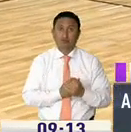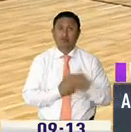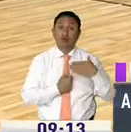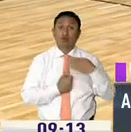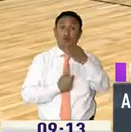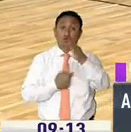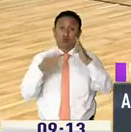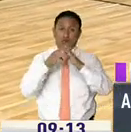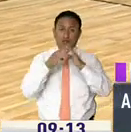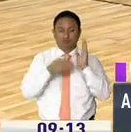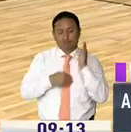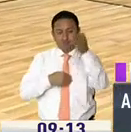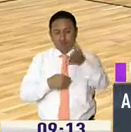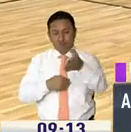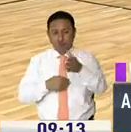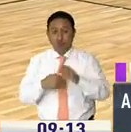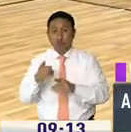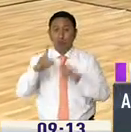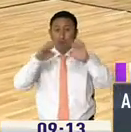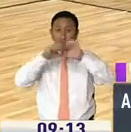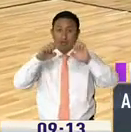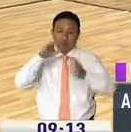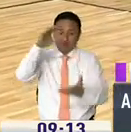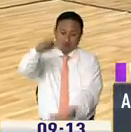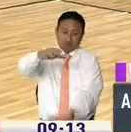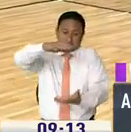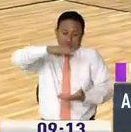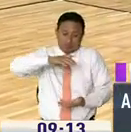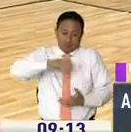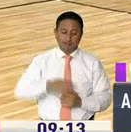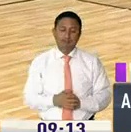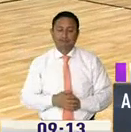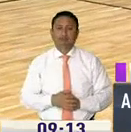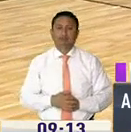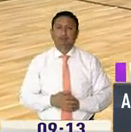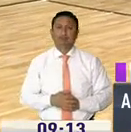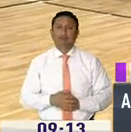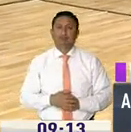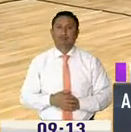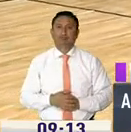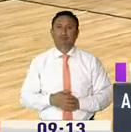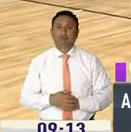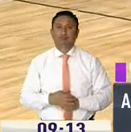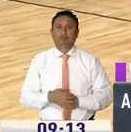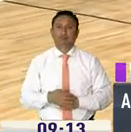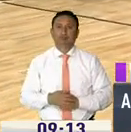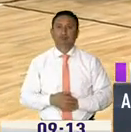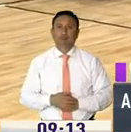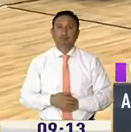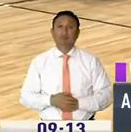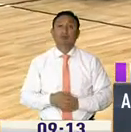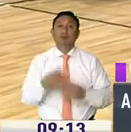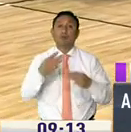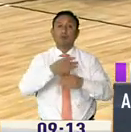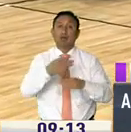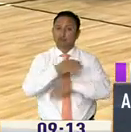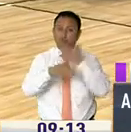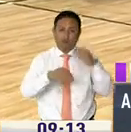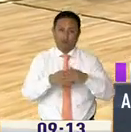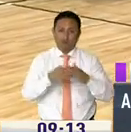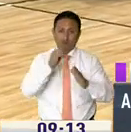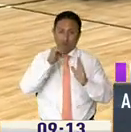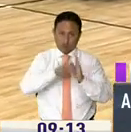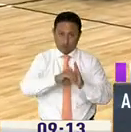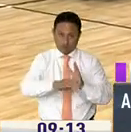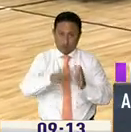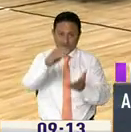acercaremos directamente a sus hogares, a las empresas, a retirar la mayor cantidad de insumos y sobre todo de donaciones